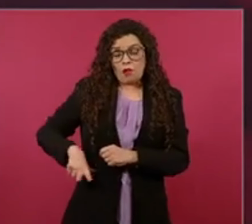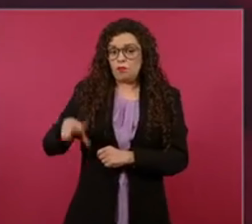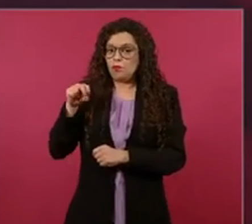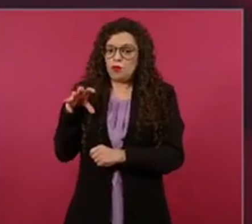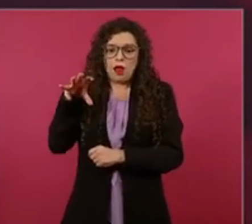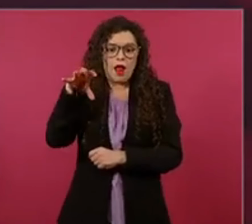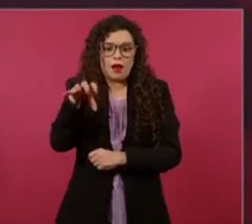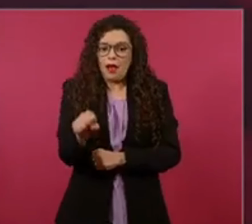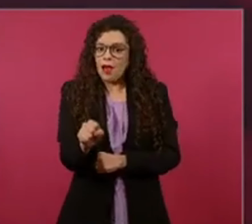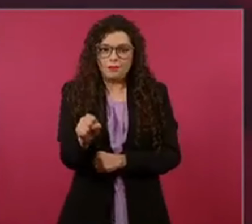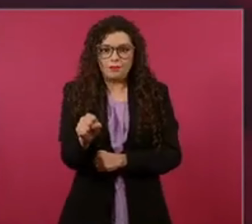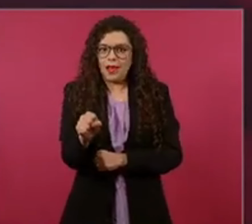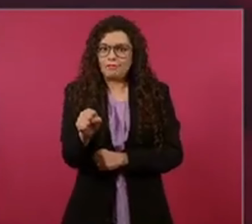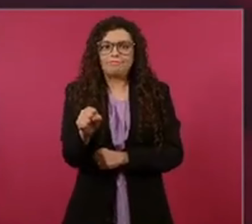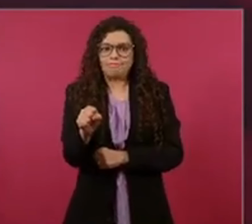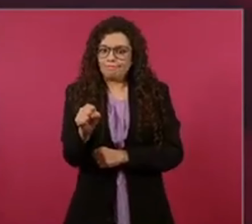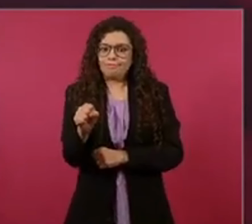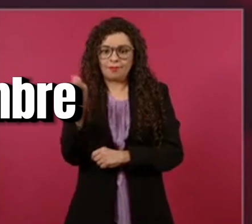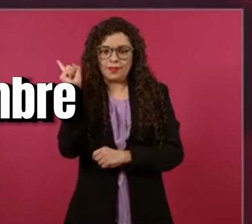caso a la baja.